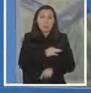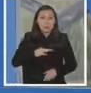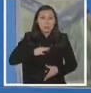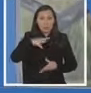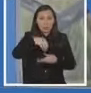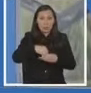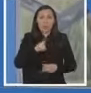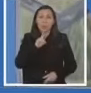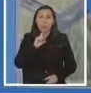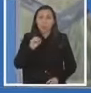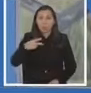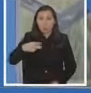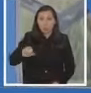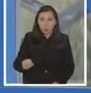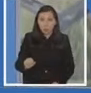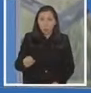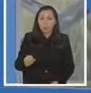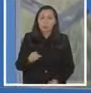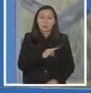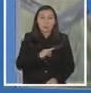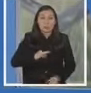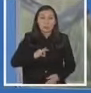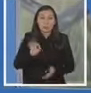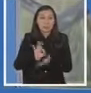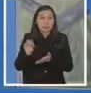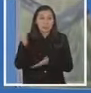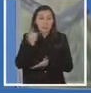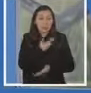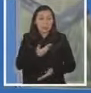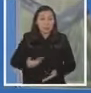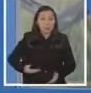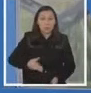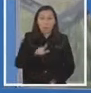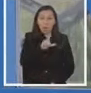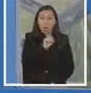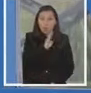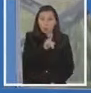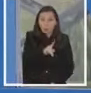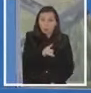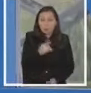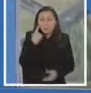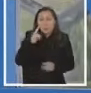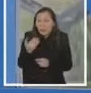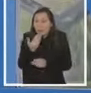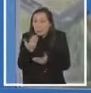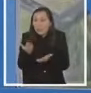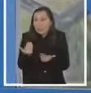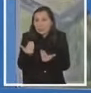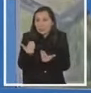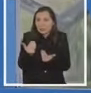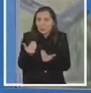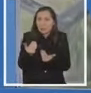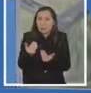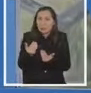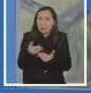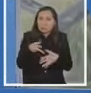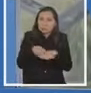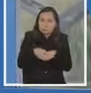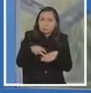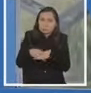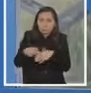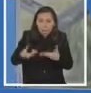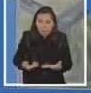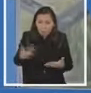Carolina Toá, con la ministra de Sexpress, Macarena Lobos. Pero también lo necesitamos en lo que hemos tenido trabas hasta